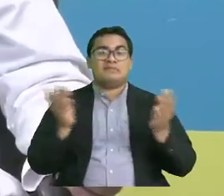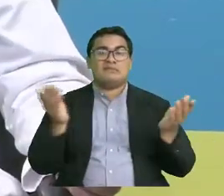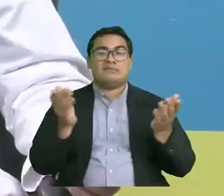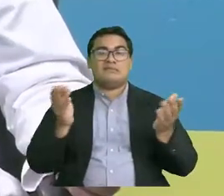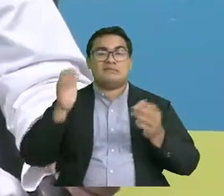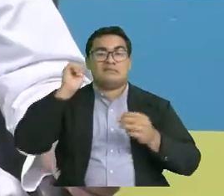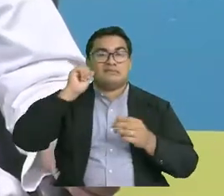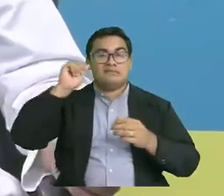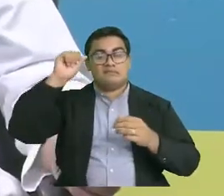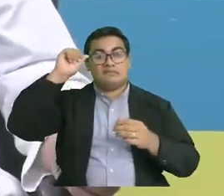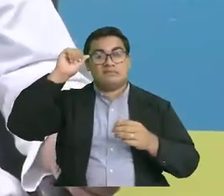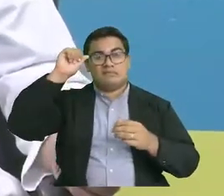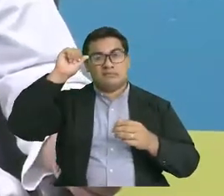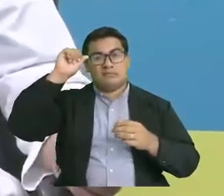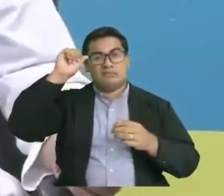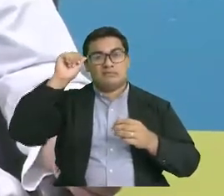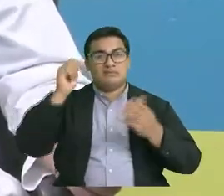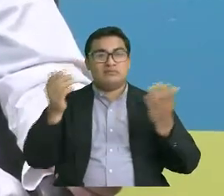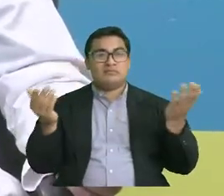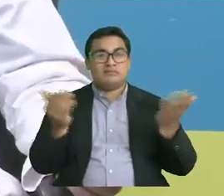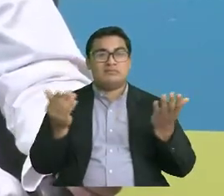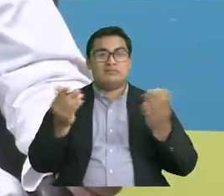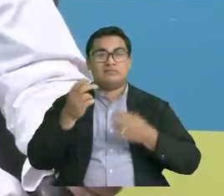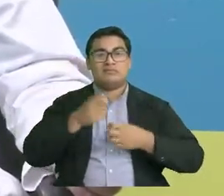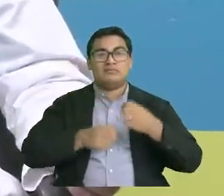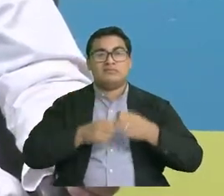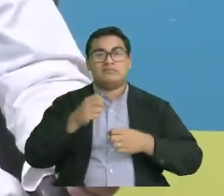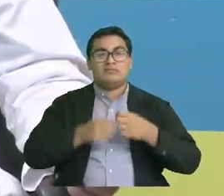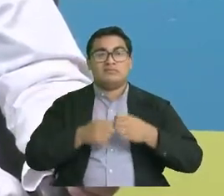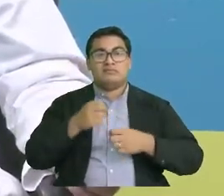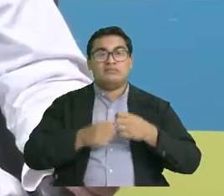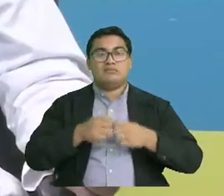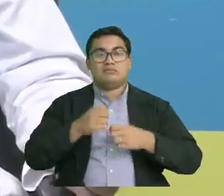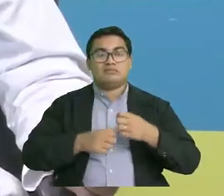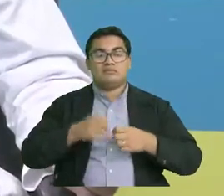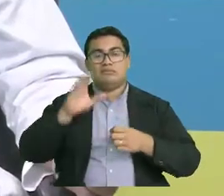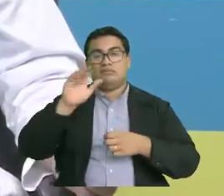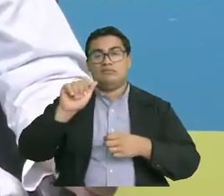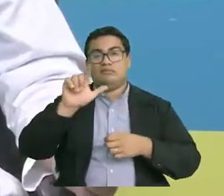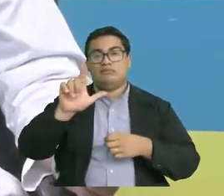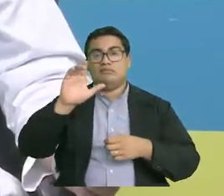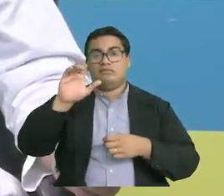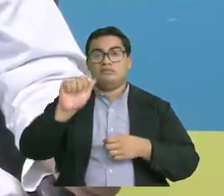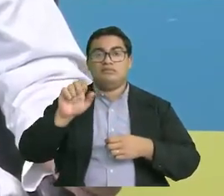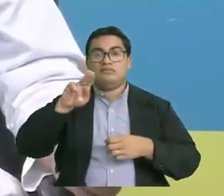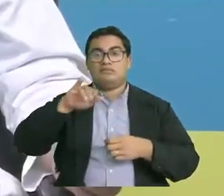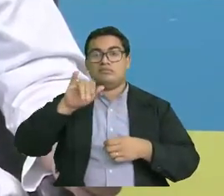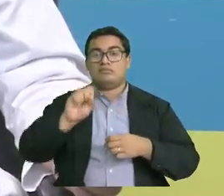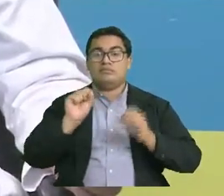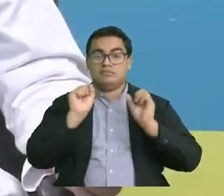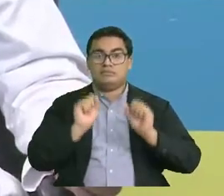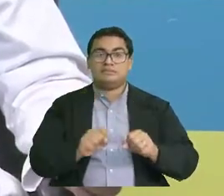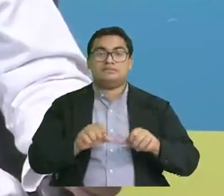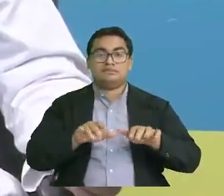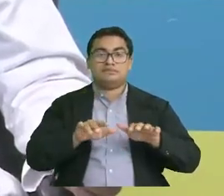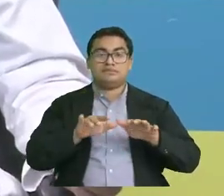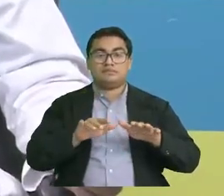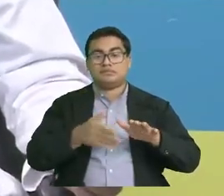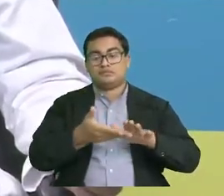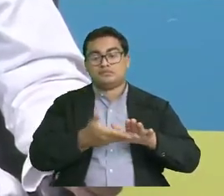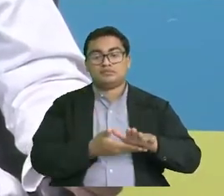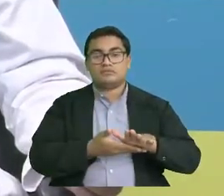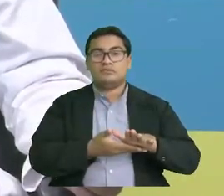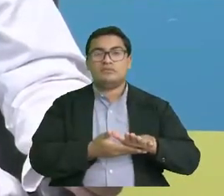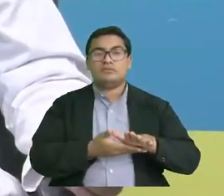También hay causas traumáticas, porque también secundario a una fractura de calcáneo, puedes desarrollar un pie plano, ¿ya? Por caída del